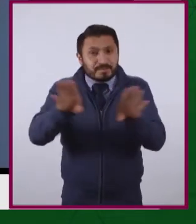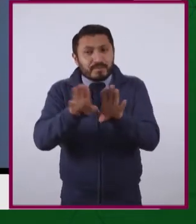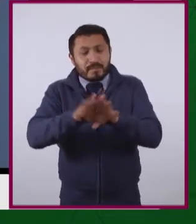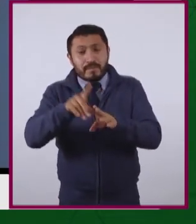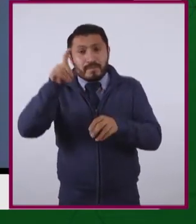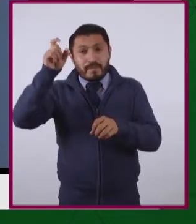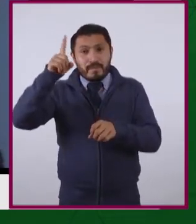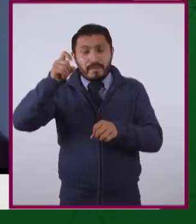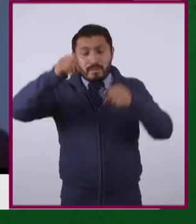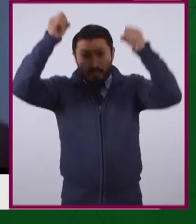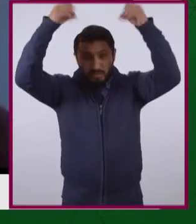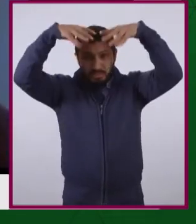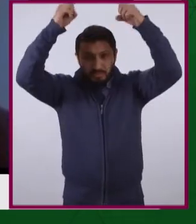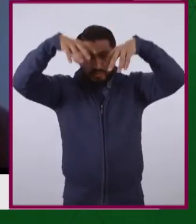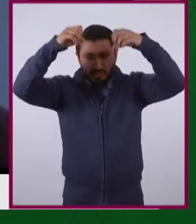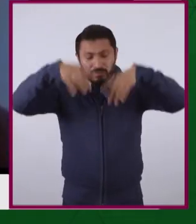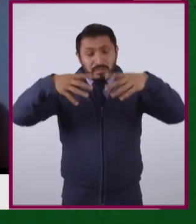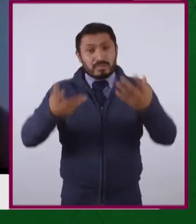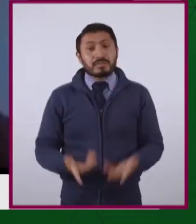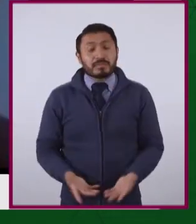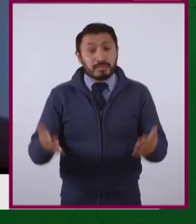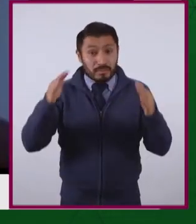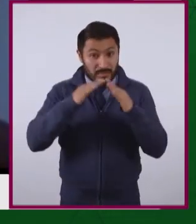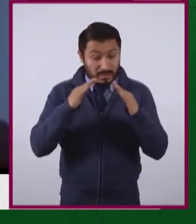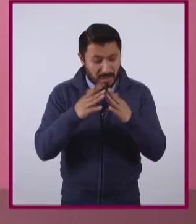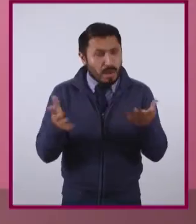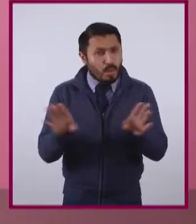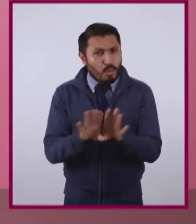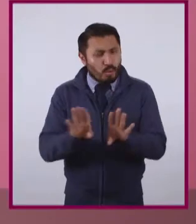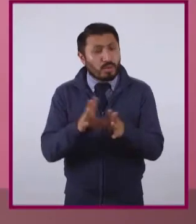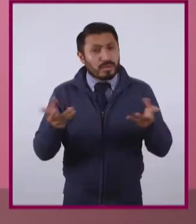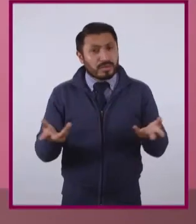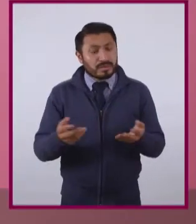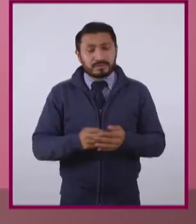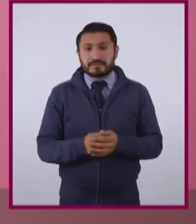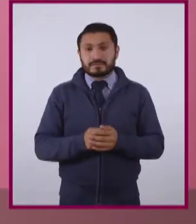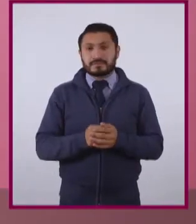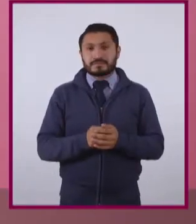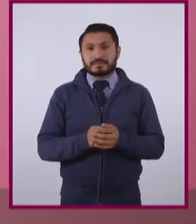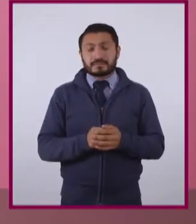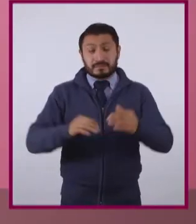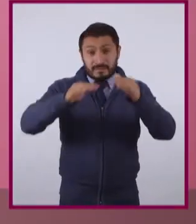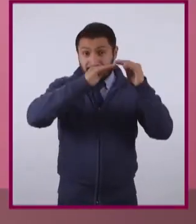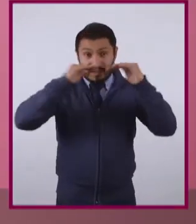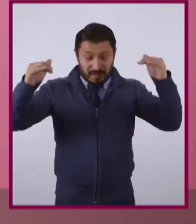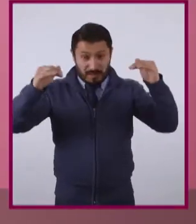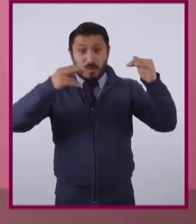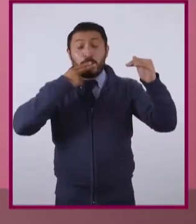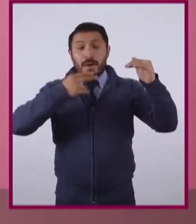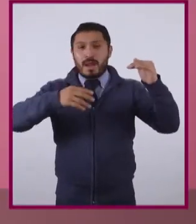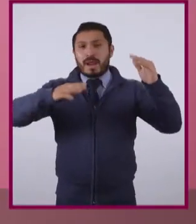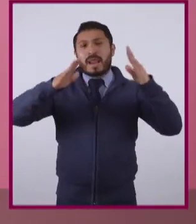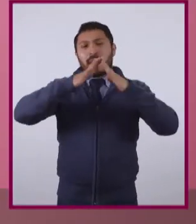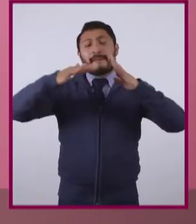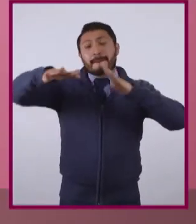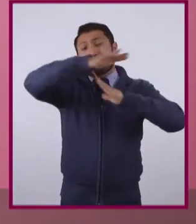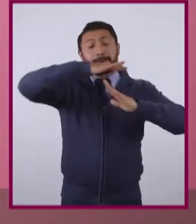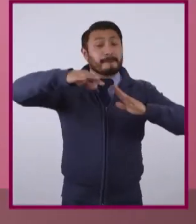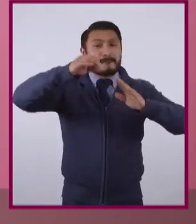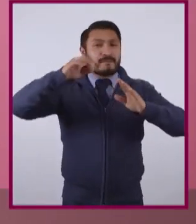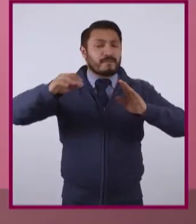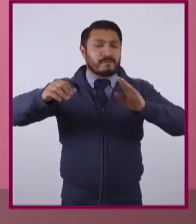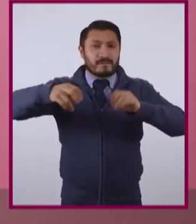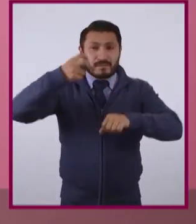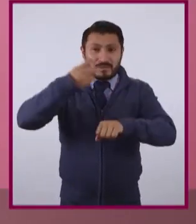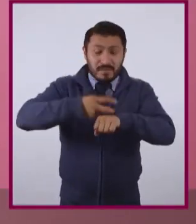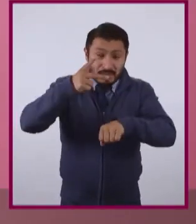el agua de lluvia en nuestra casa. La superficie que usemos, ya sea un techo de